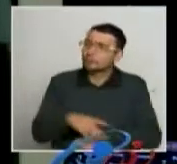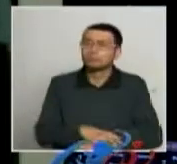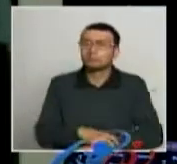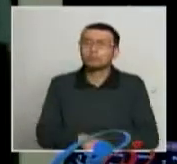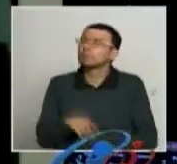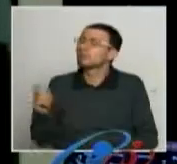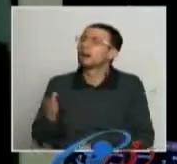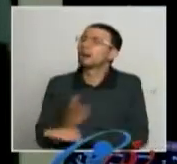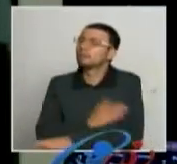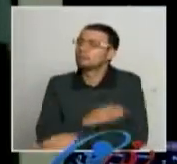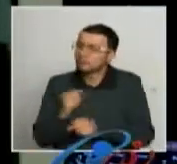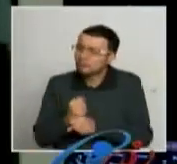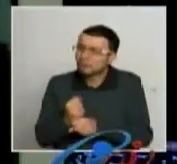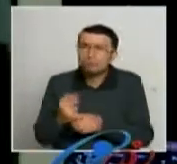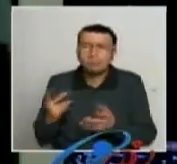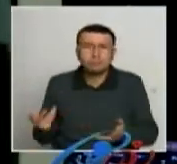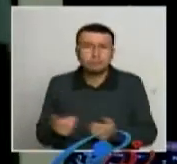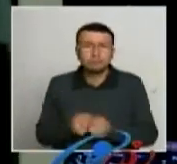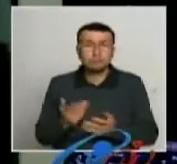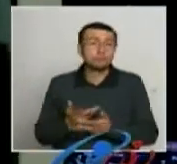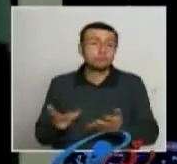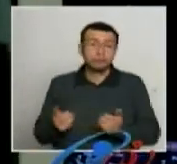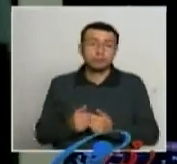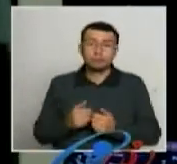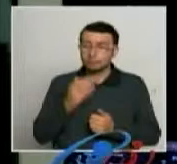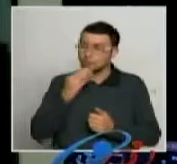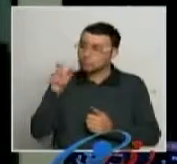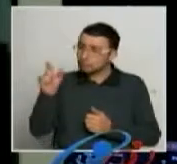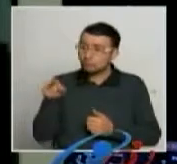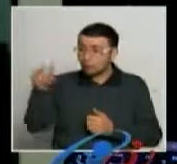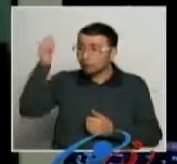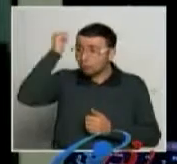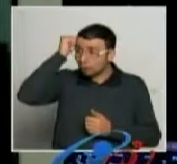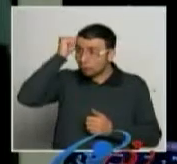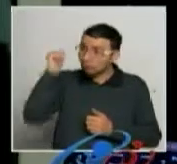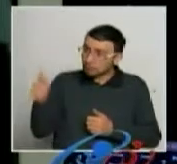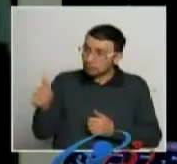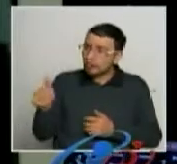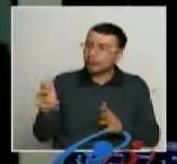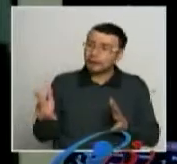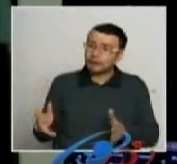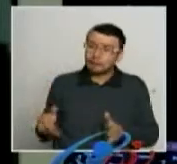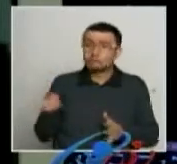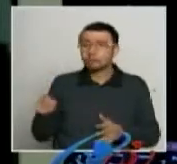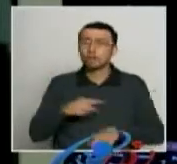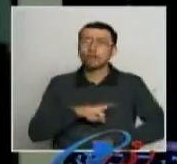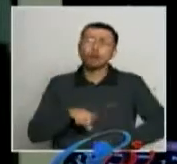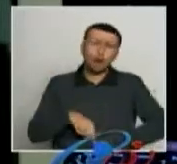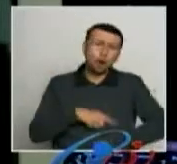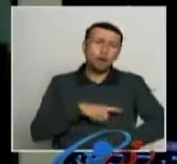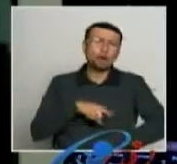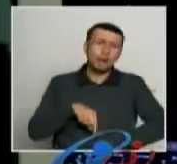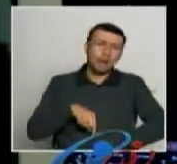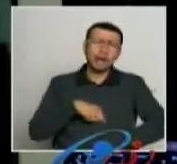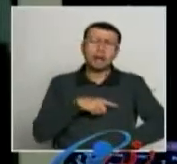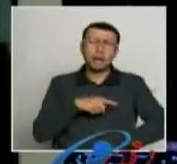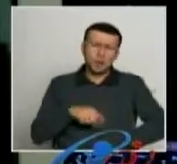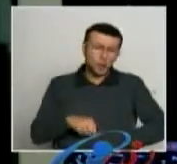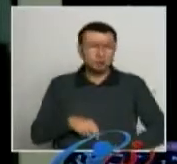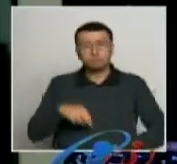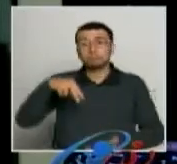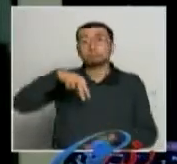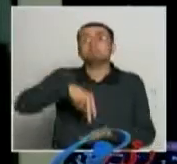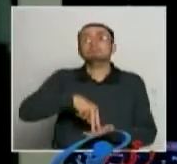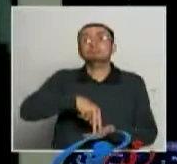laboral del paciente, cómo ha sido. Un paciente un maestro de escuela, por decir que tenga que tener horas y horas de pie, pues